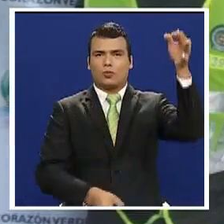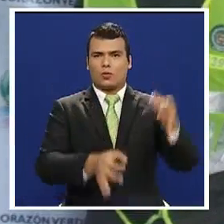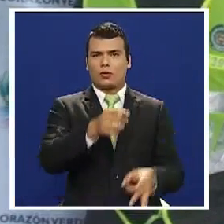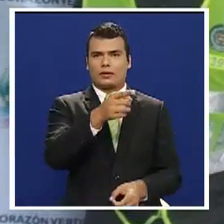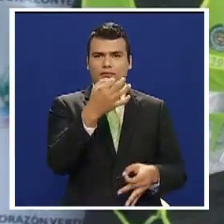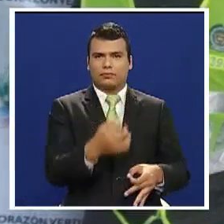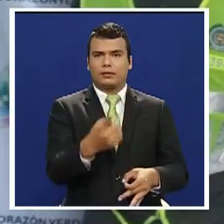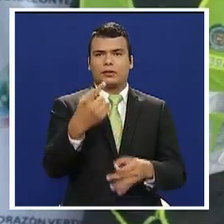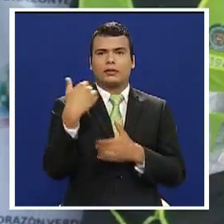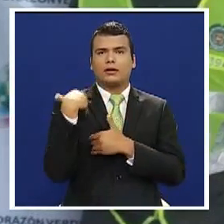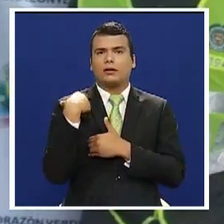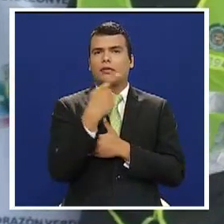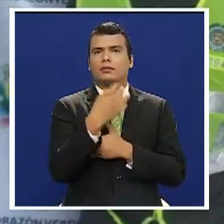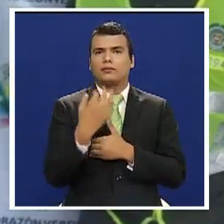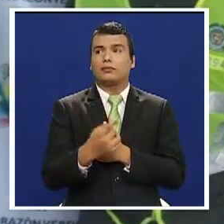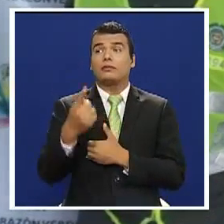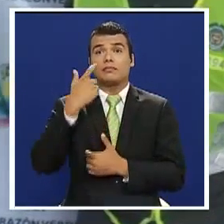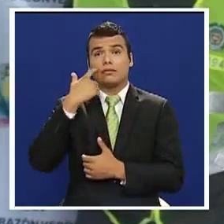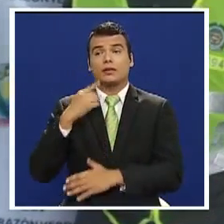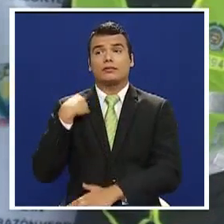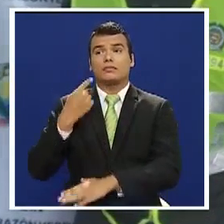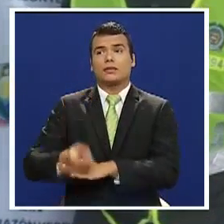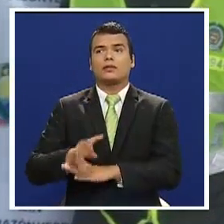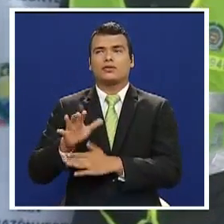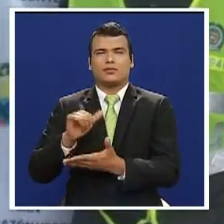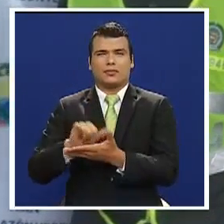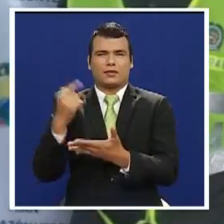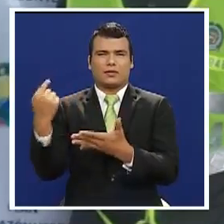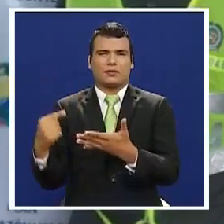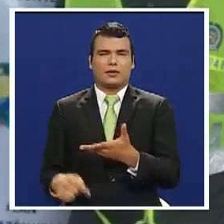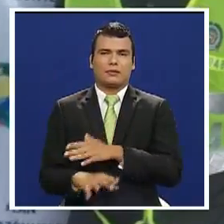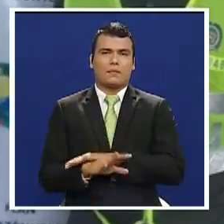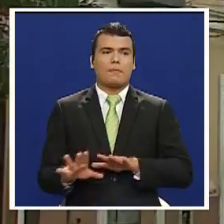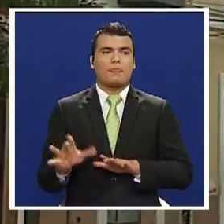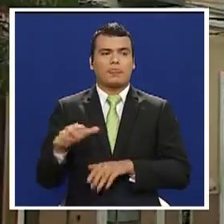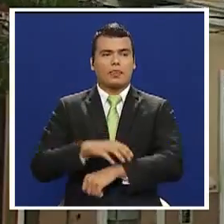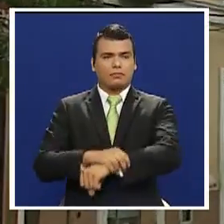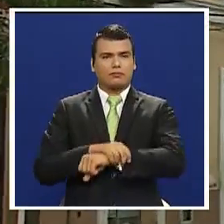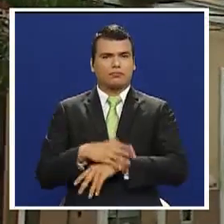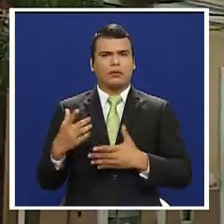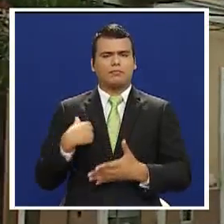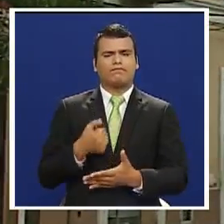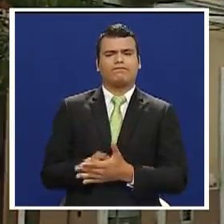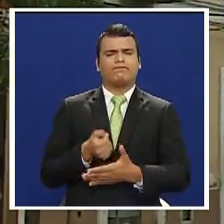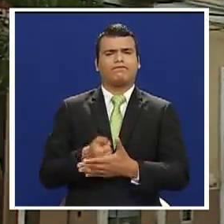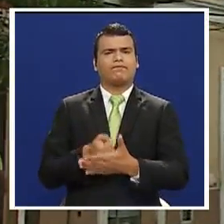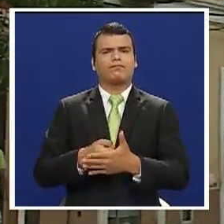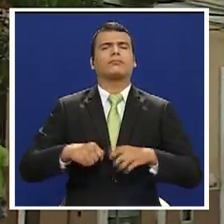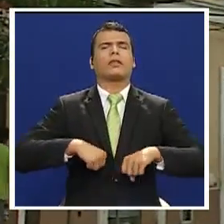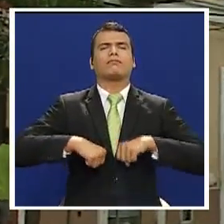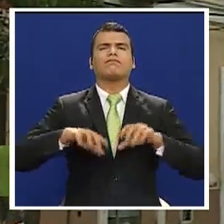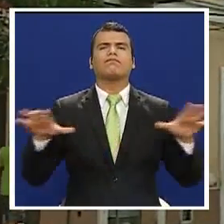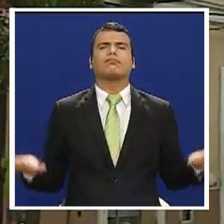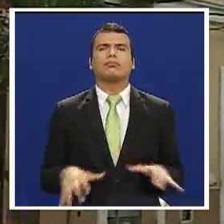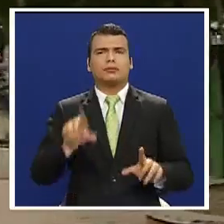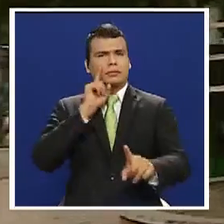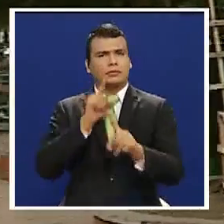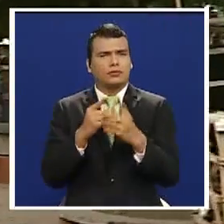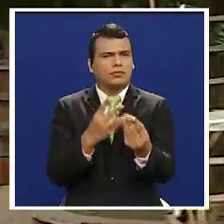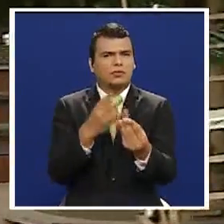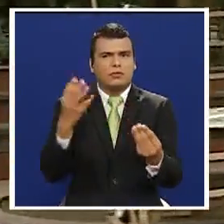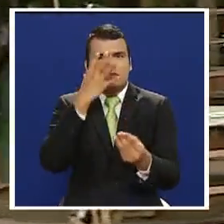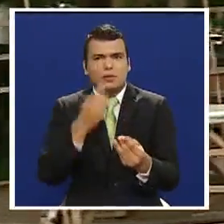que venimos desarrollándonos para salir también bastante, no solamente yo, sino como mis otros compañeros que también vienen entrenando muy fuerte y muy juiciosos para